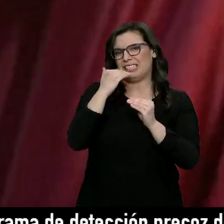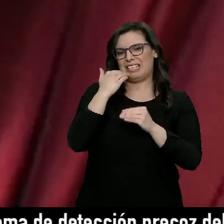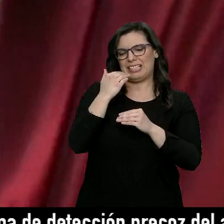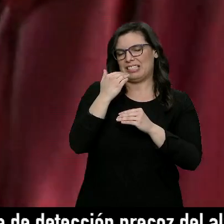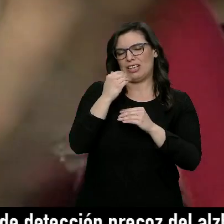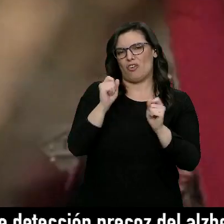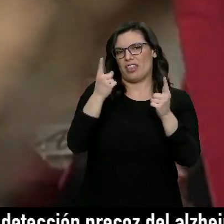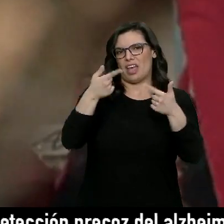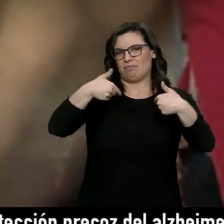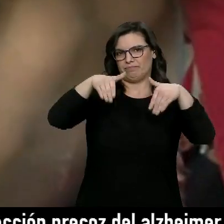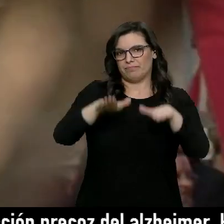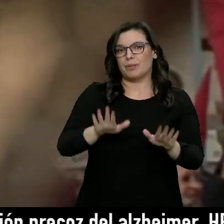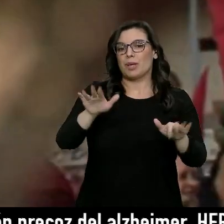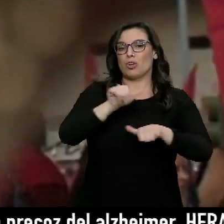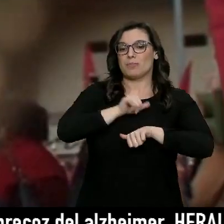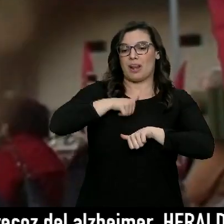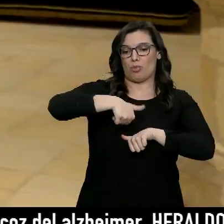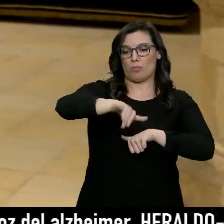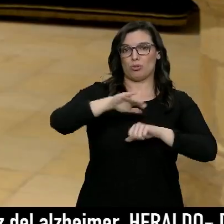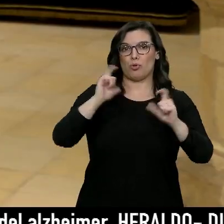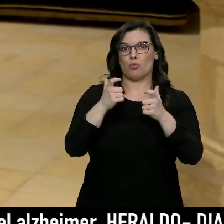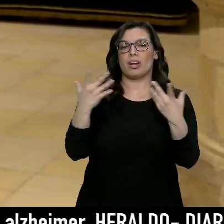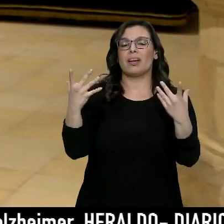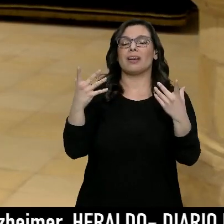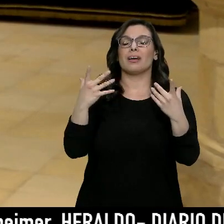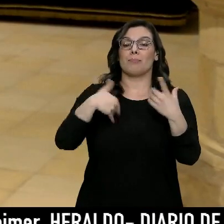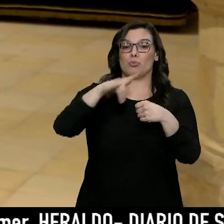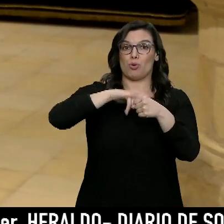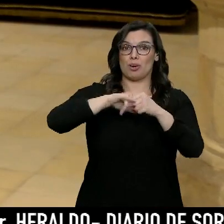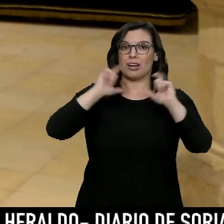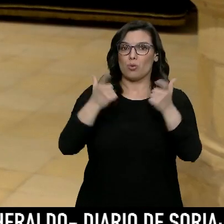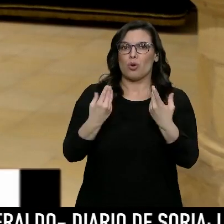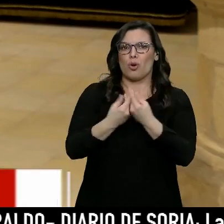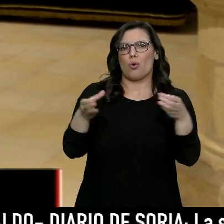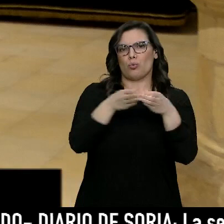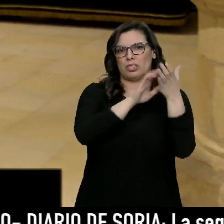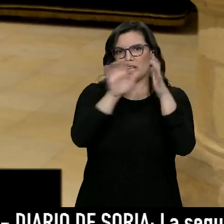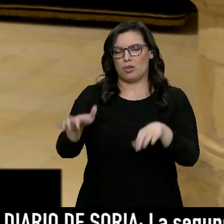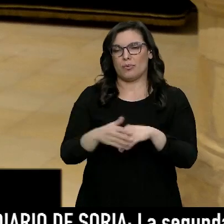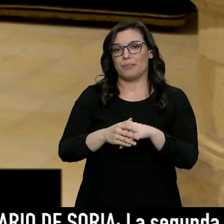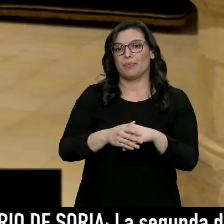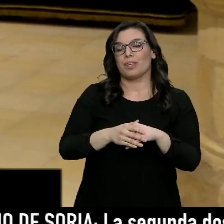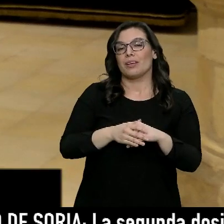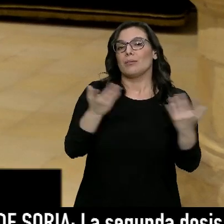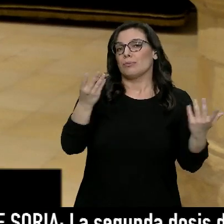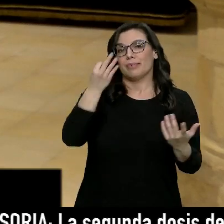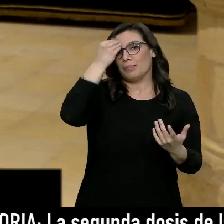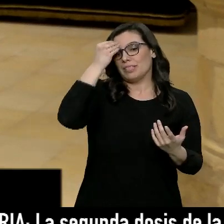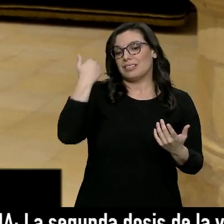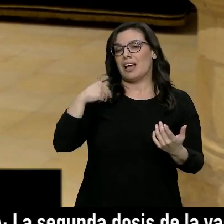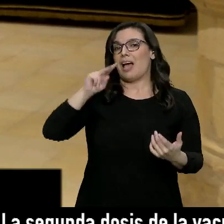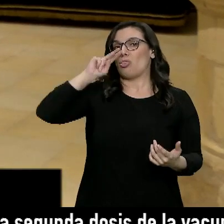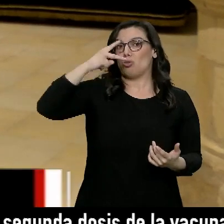a expensas de una reunión con la Junta el lunes. Yo creo que hacerse la idea de que por segundo año consecutivo no vas a